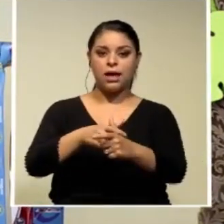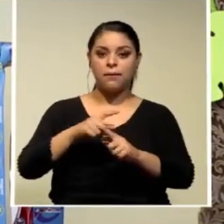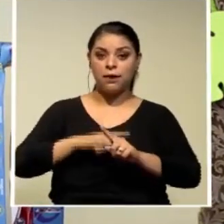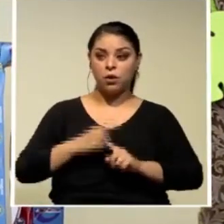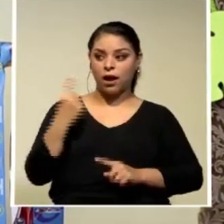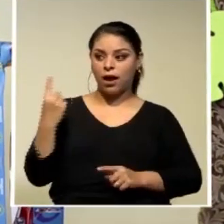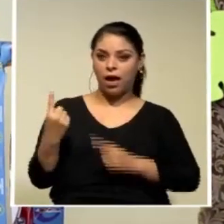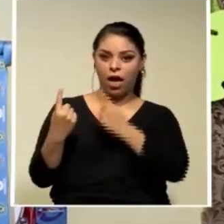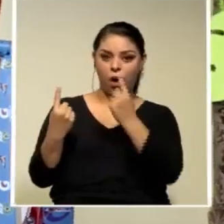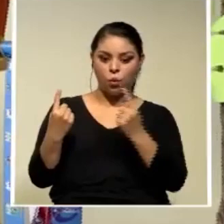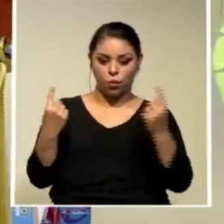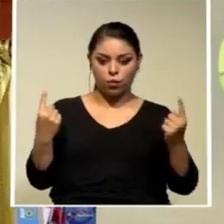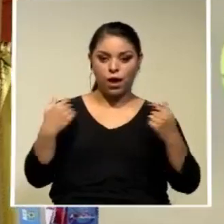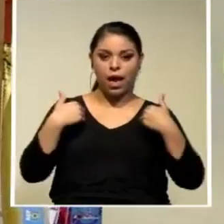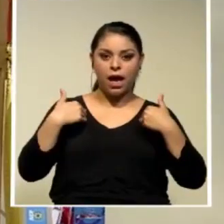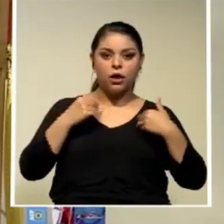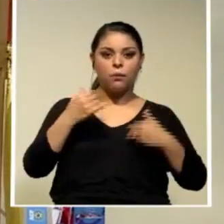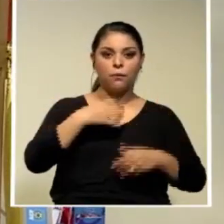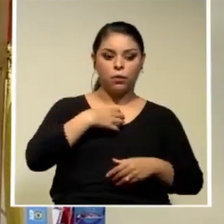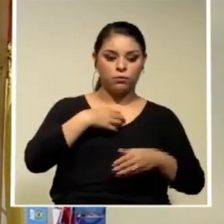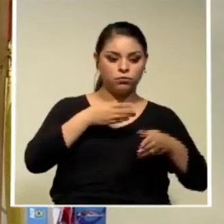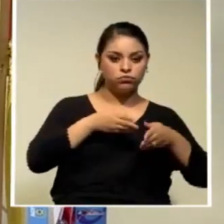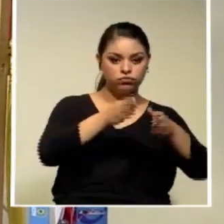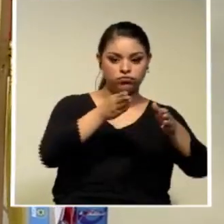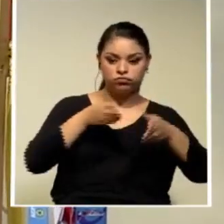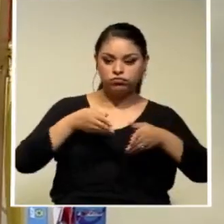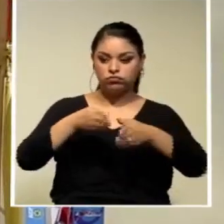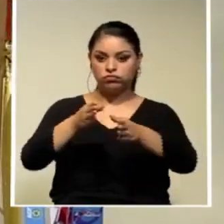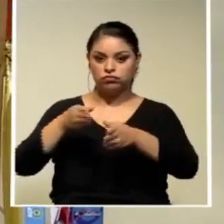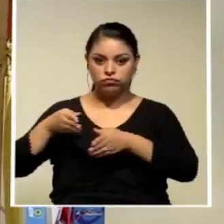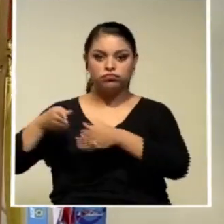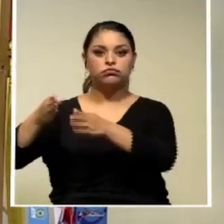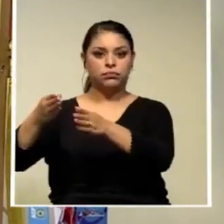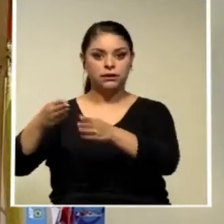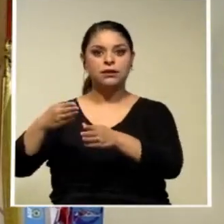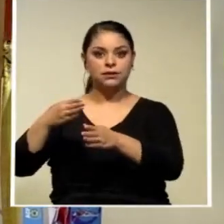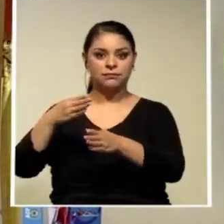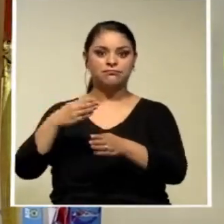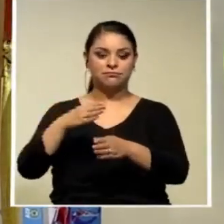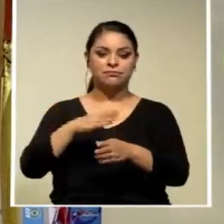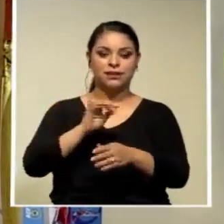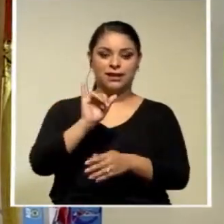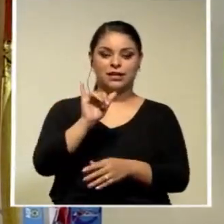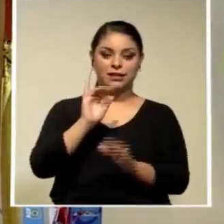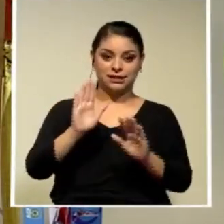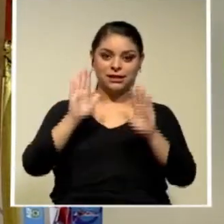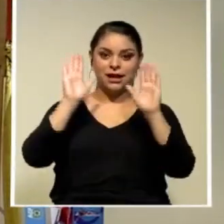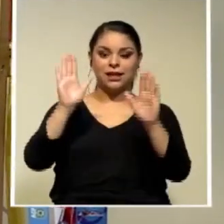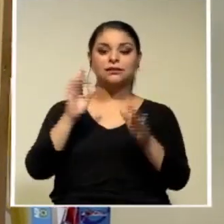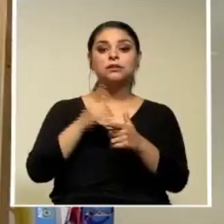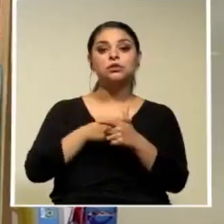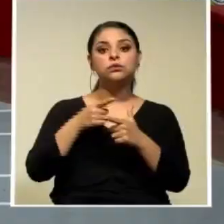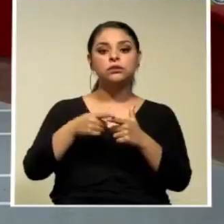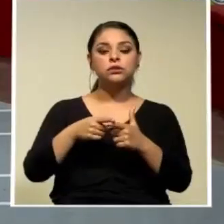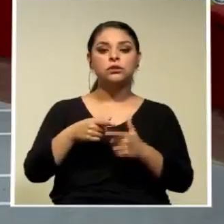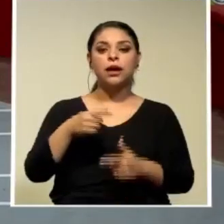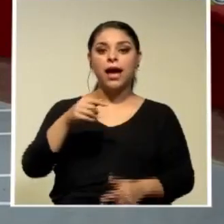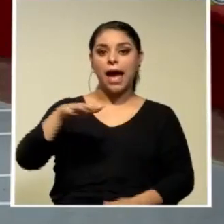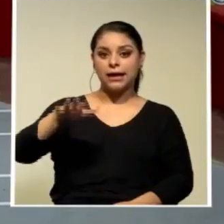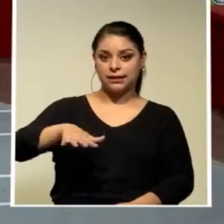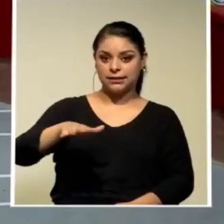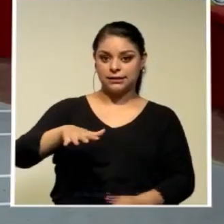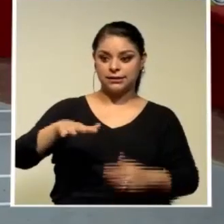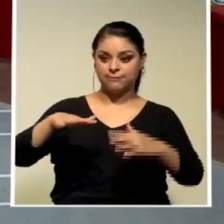su campito? ¿Usted su carril. Ajá. Ah, se llama su carril. Excelente, niña Gwen. Entonces, aquí nosotros, en nuestro